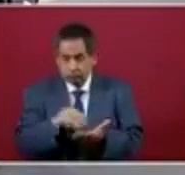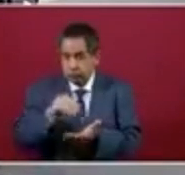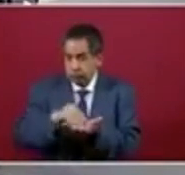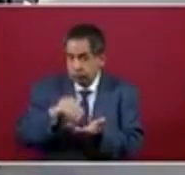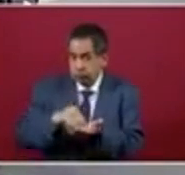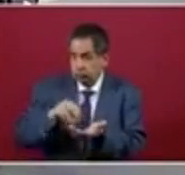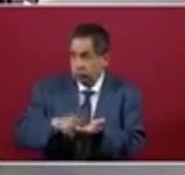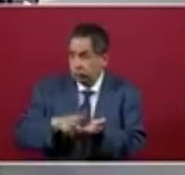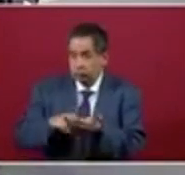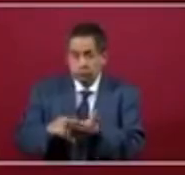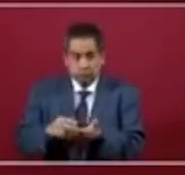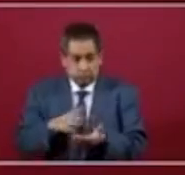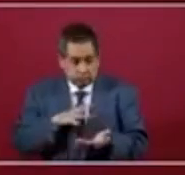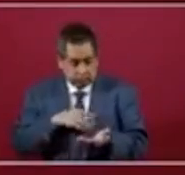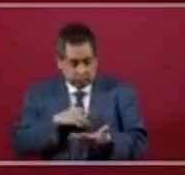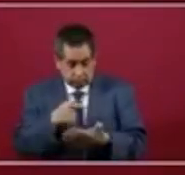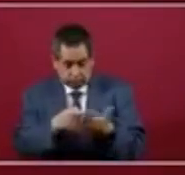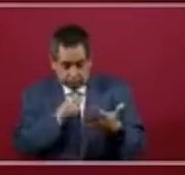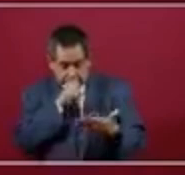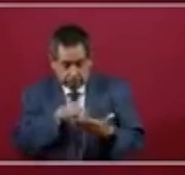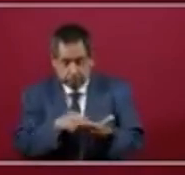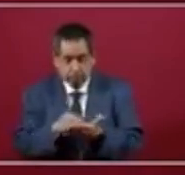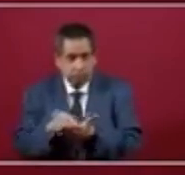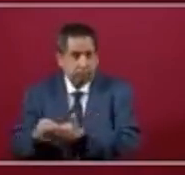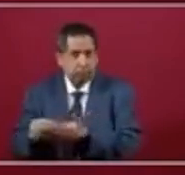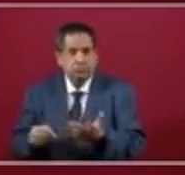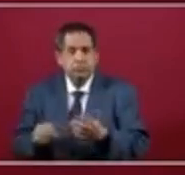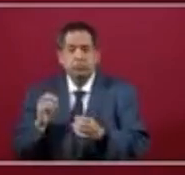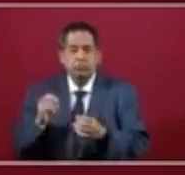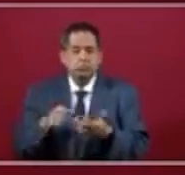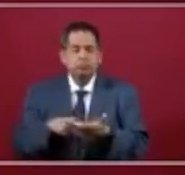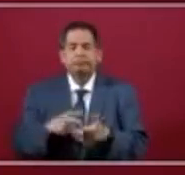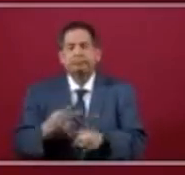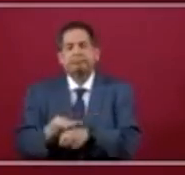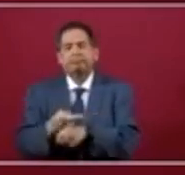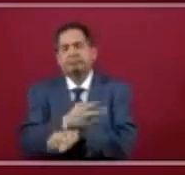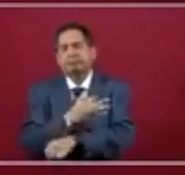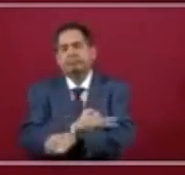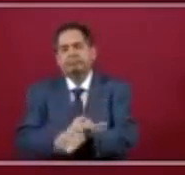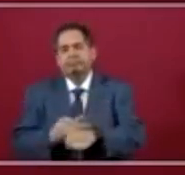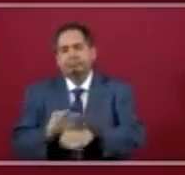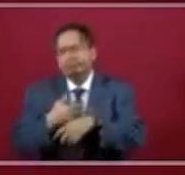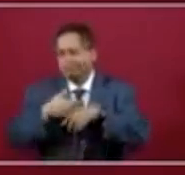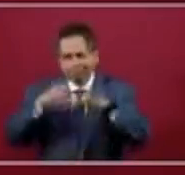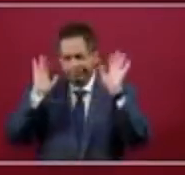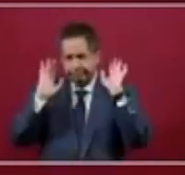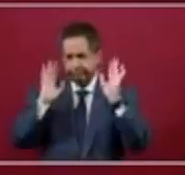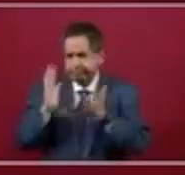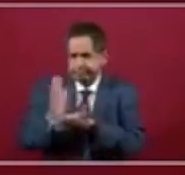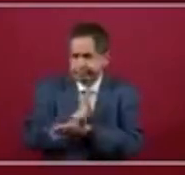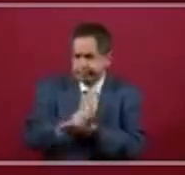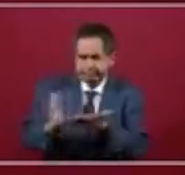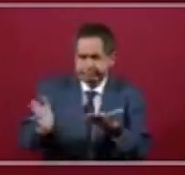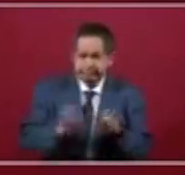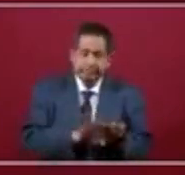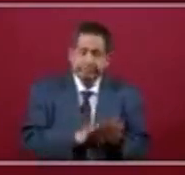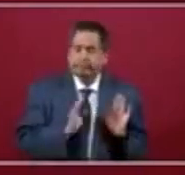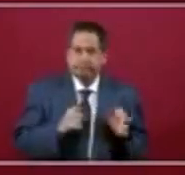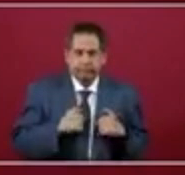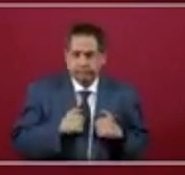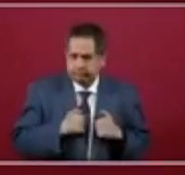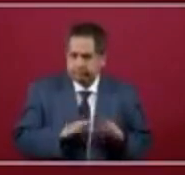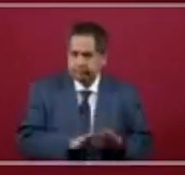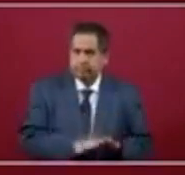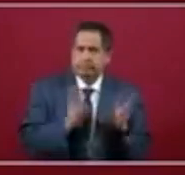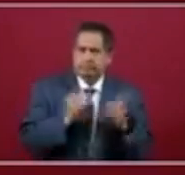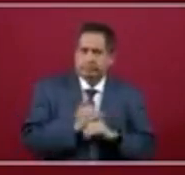vigentes, si no prescriben, pero ese es otro asunto. Lo